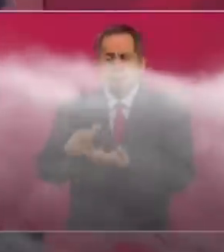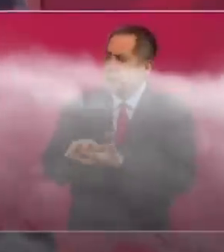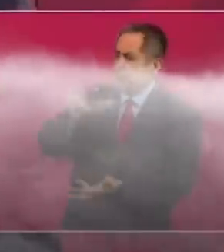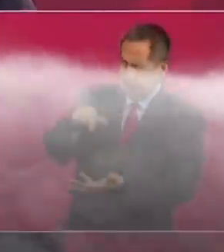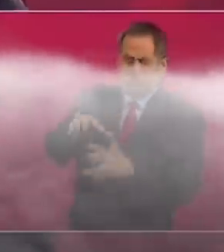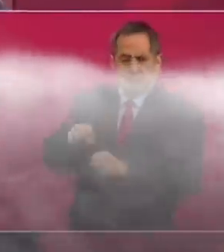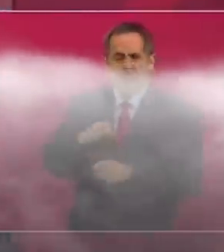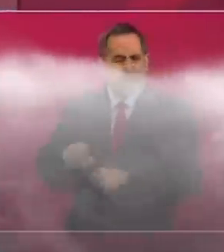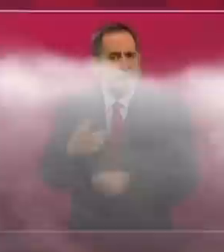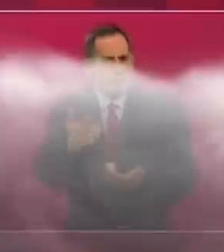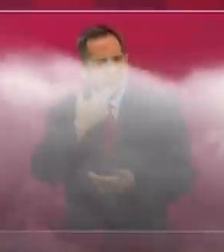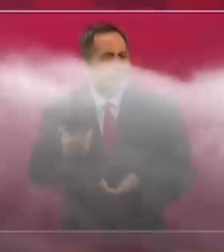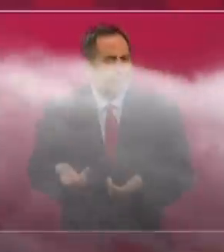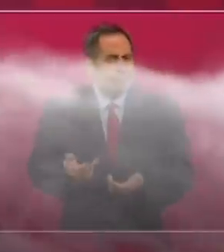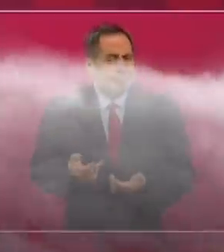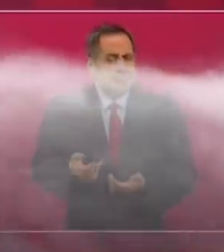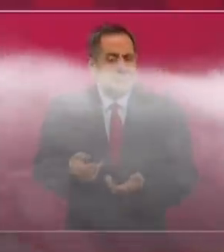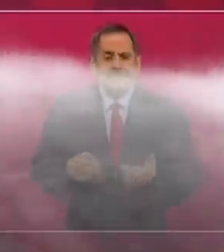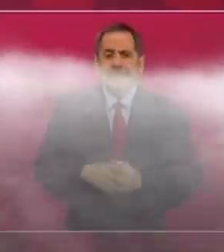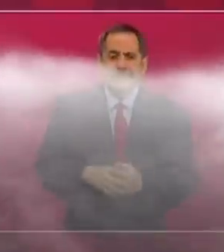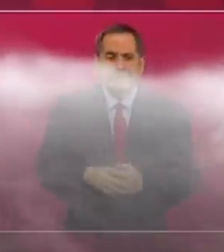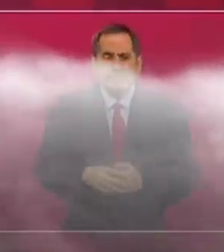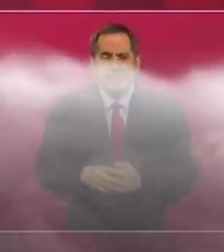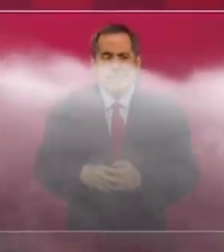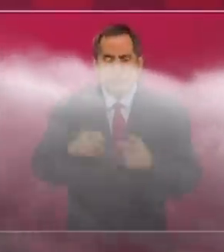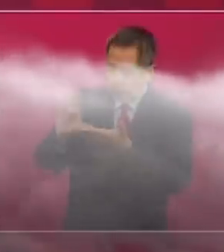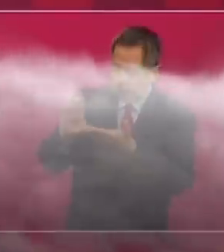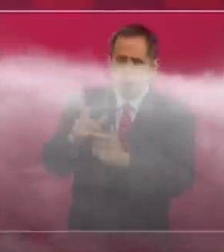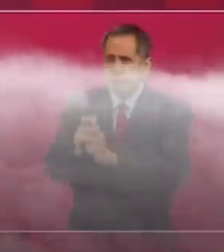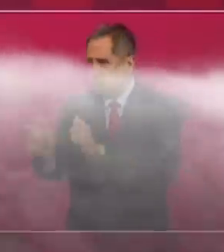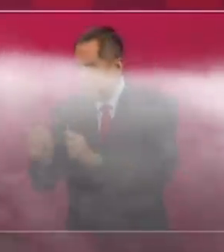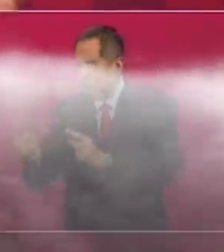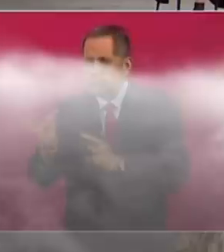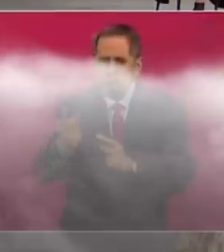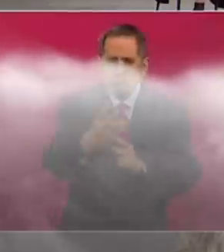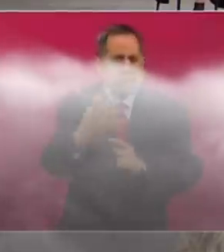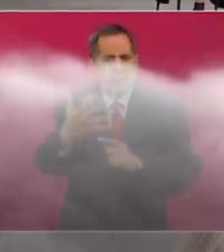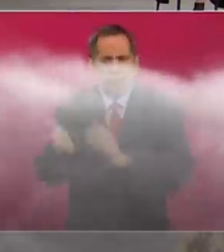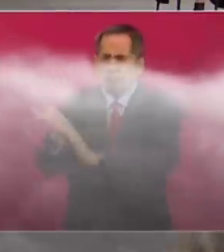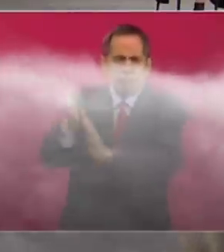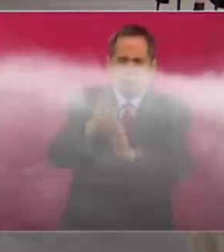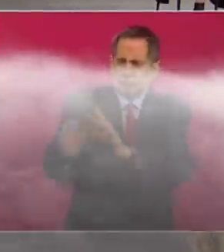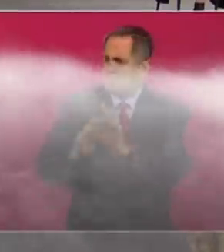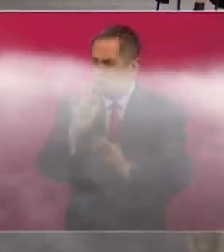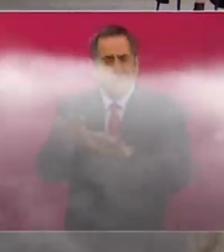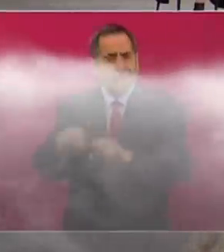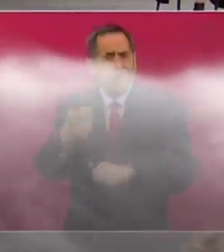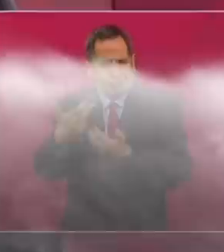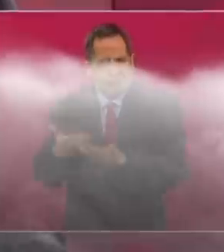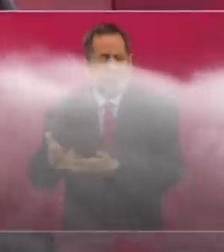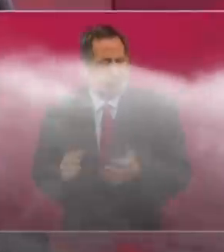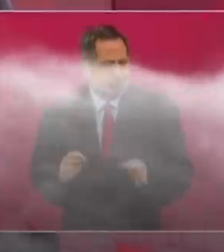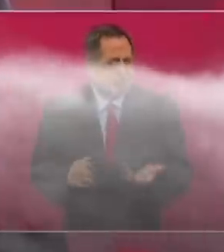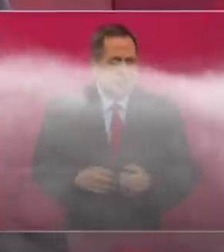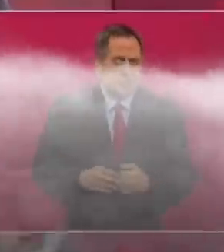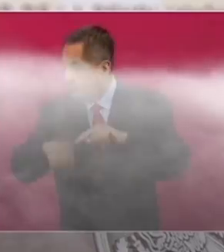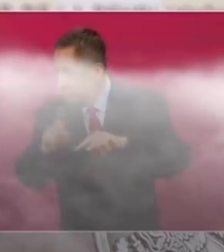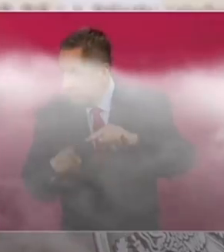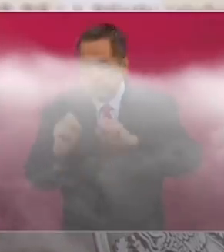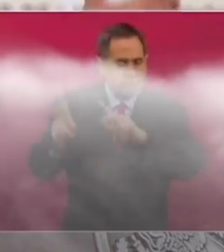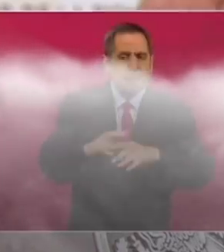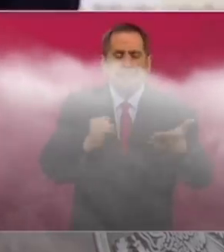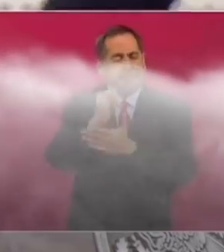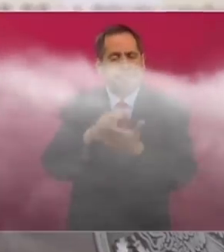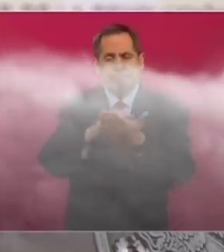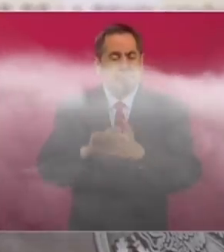hacer una obra, se hacen tres, se hacen cinco. Solo en el caso del aeropuerto.